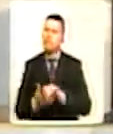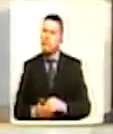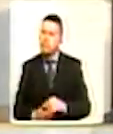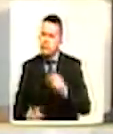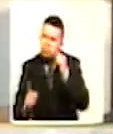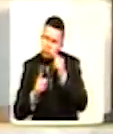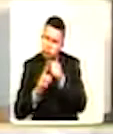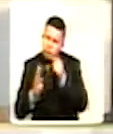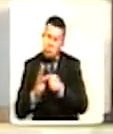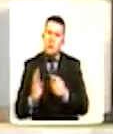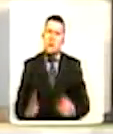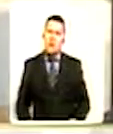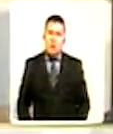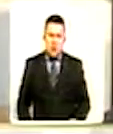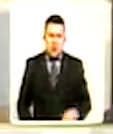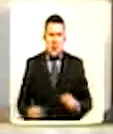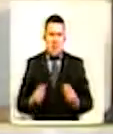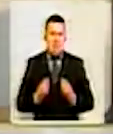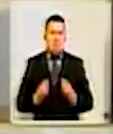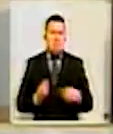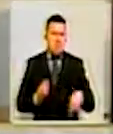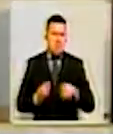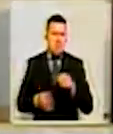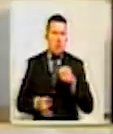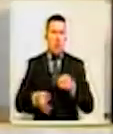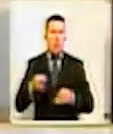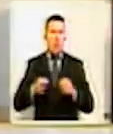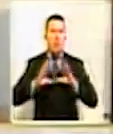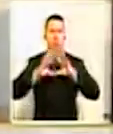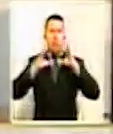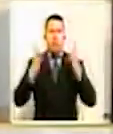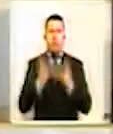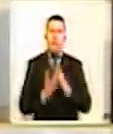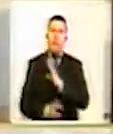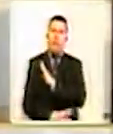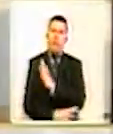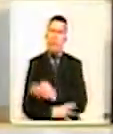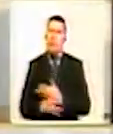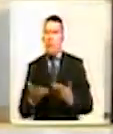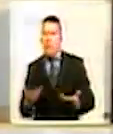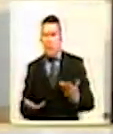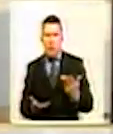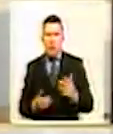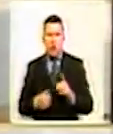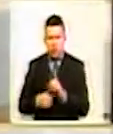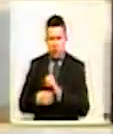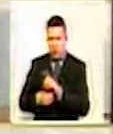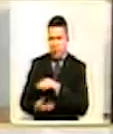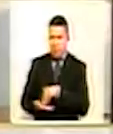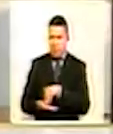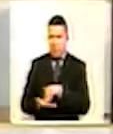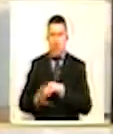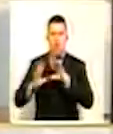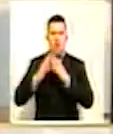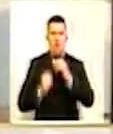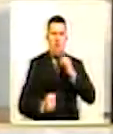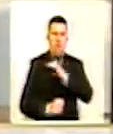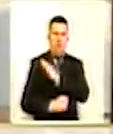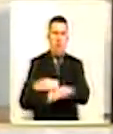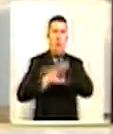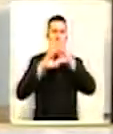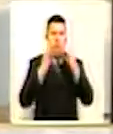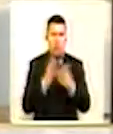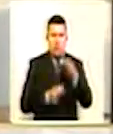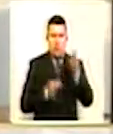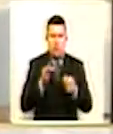objetivos. La gran paradoja que vivimos es que tenemos una justicia global muy fuerte y una justicia local muy débil. Y a